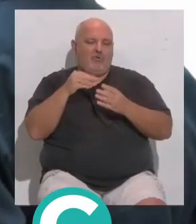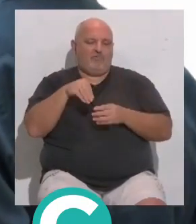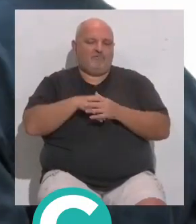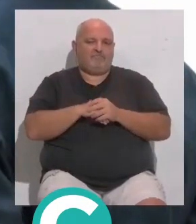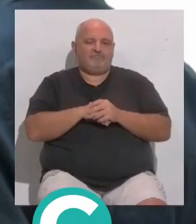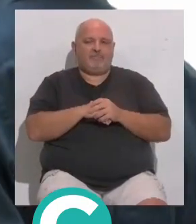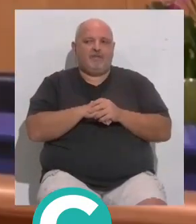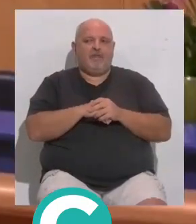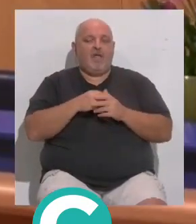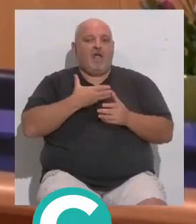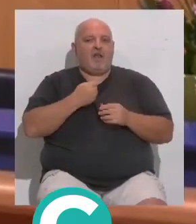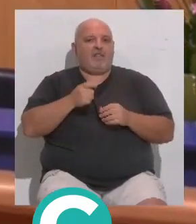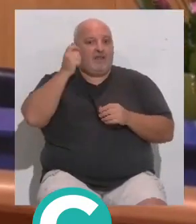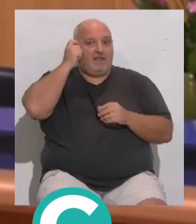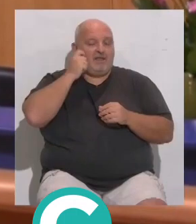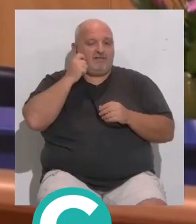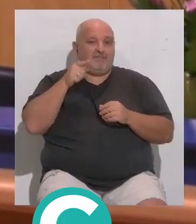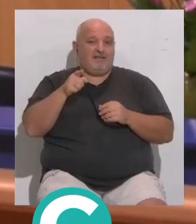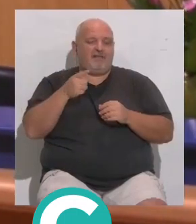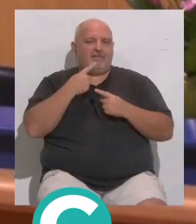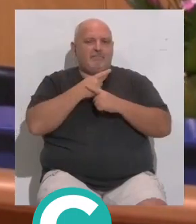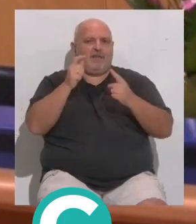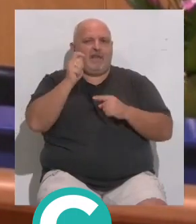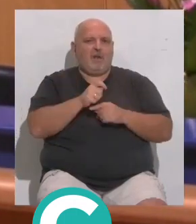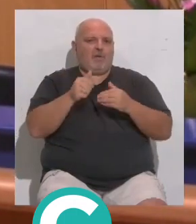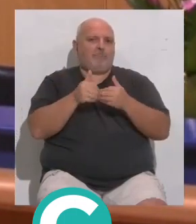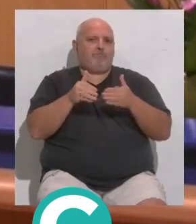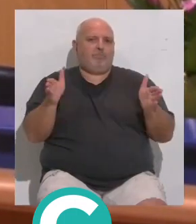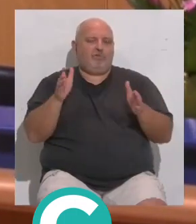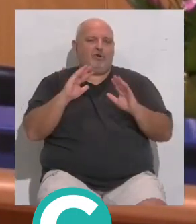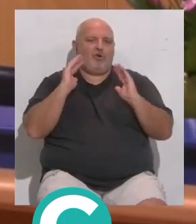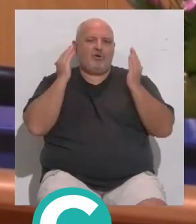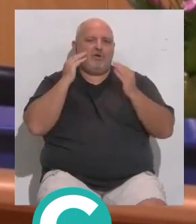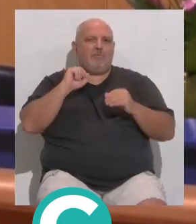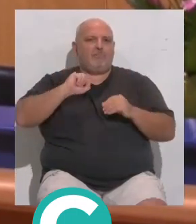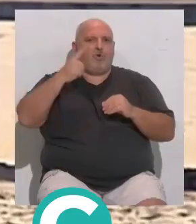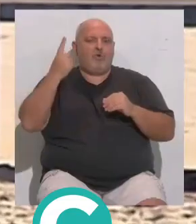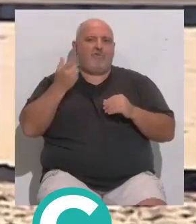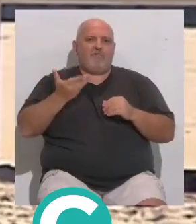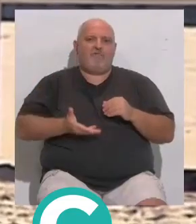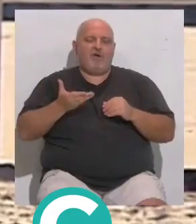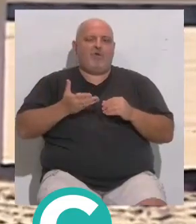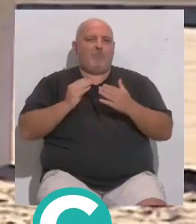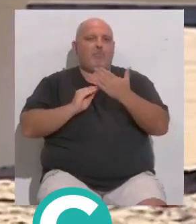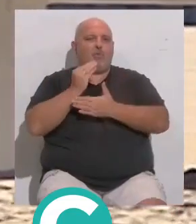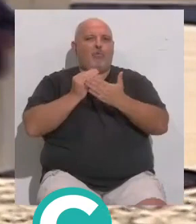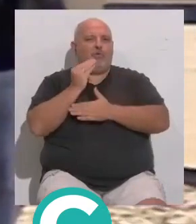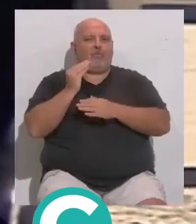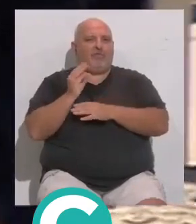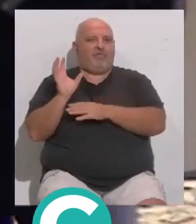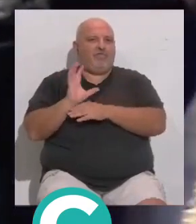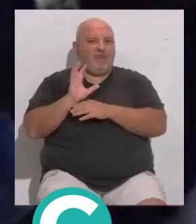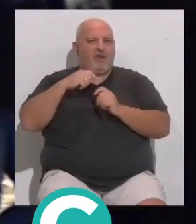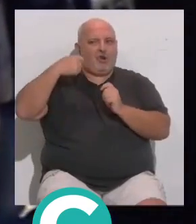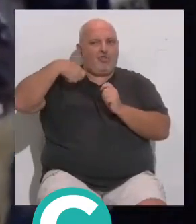audiovisual. El alcalde de Cádiz, José María González, ha inaugurado el Congreso destacando el auge y el valor de la producción gaditana, así